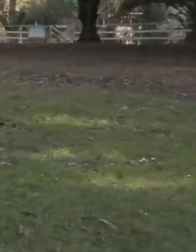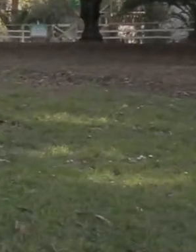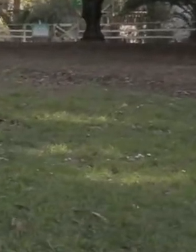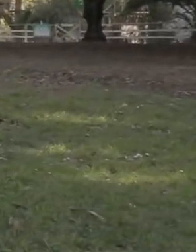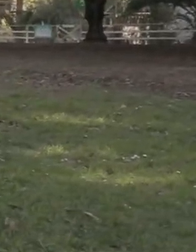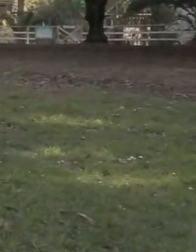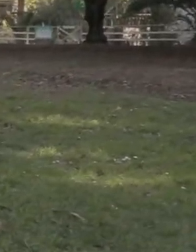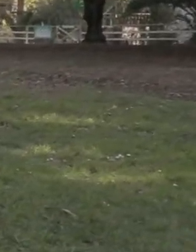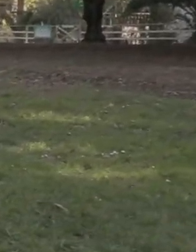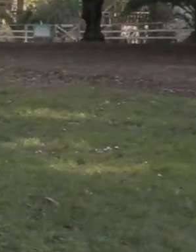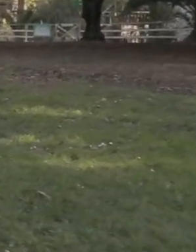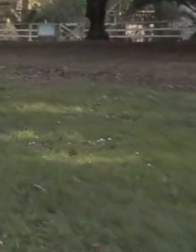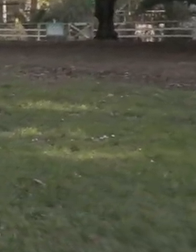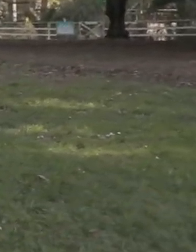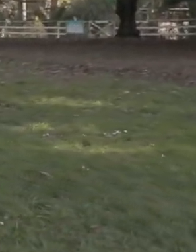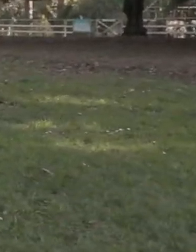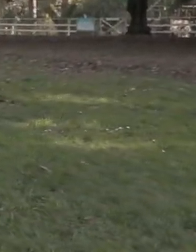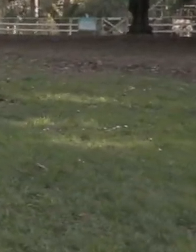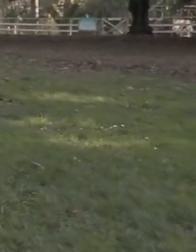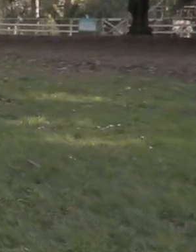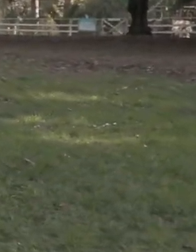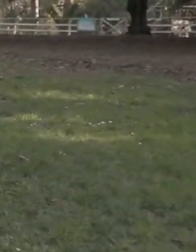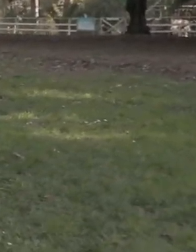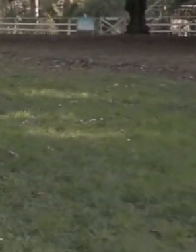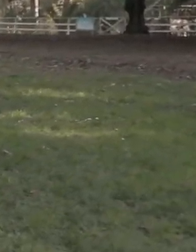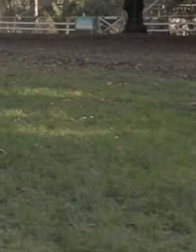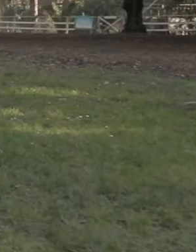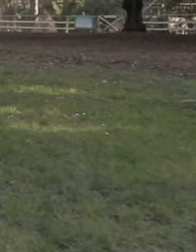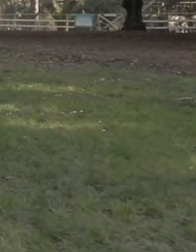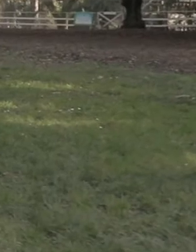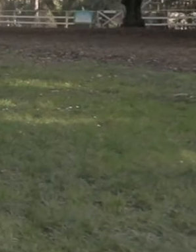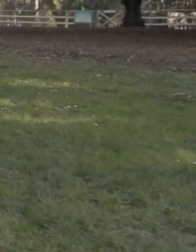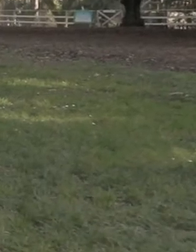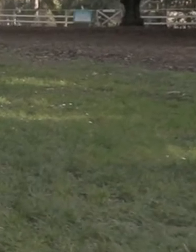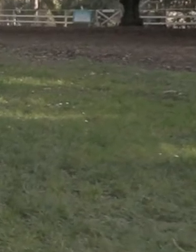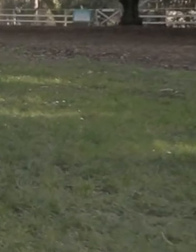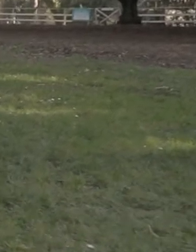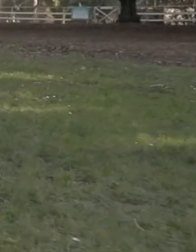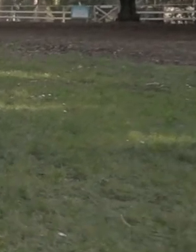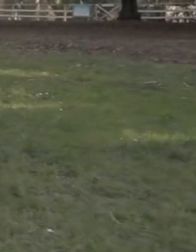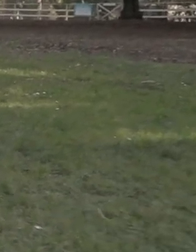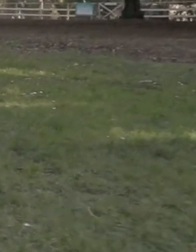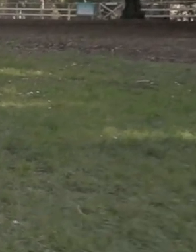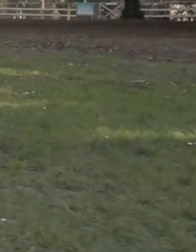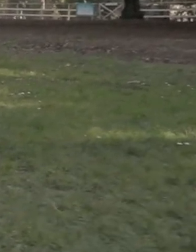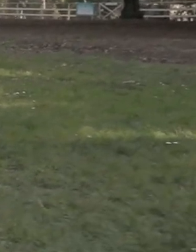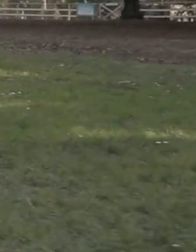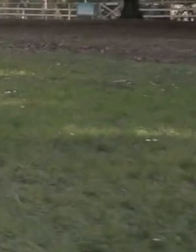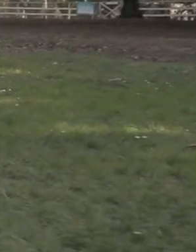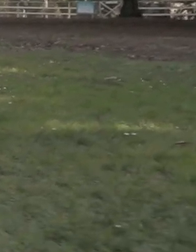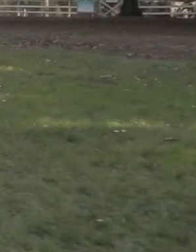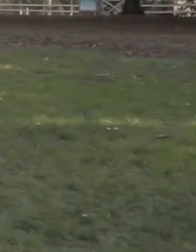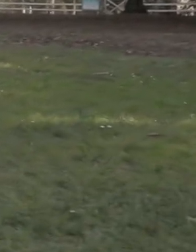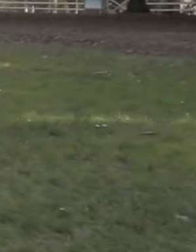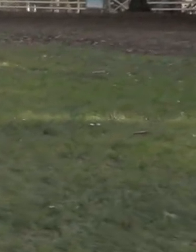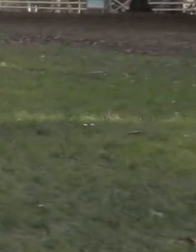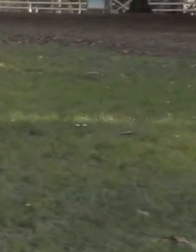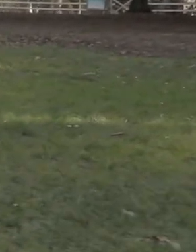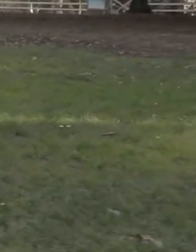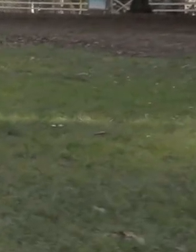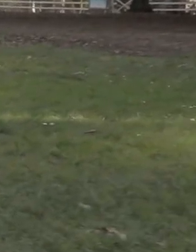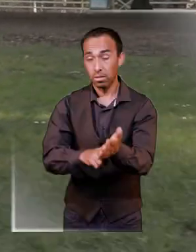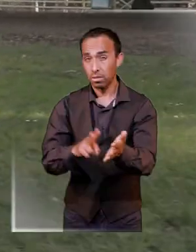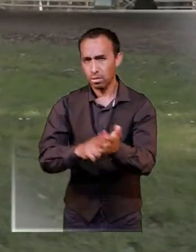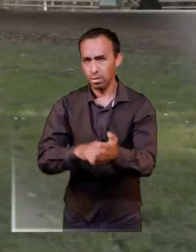hermanos. Hermanos. Y soy Salvador. Con cuidado, Valentín, al bajar. ¿Y el Bakú?